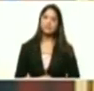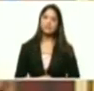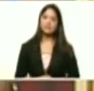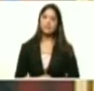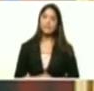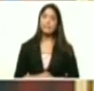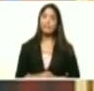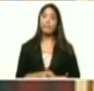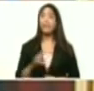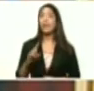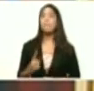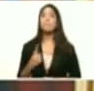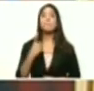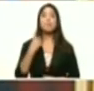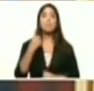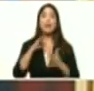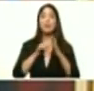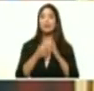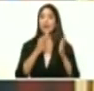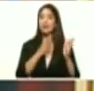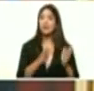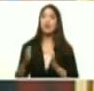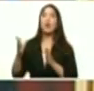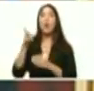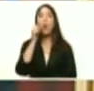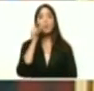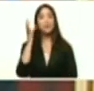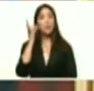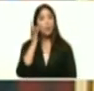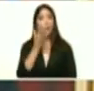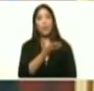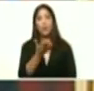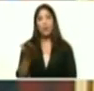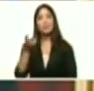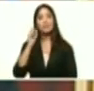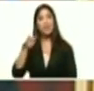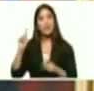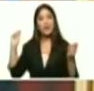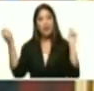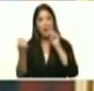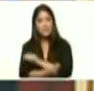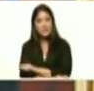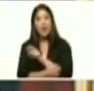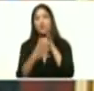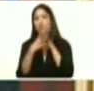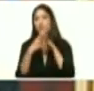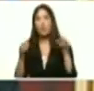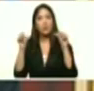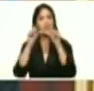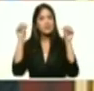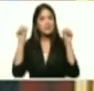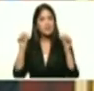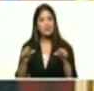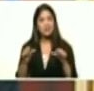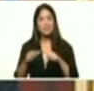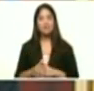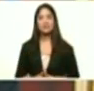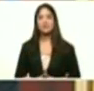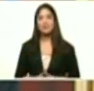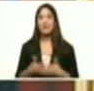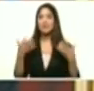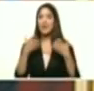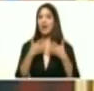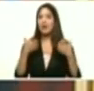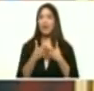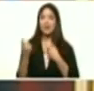Primer lineamiento estratégico, hombres y mujeres, desmontar todos los sistemas y subsistemas de la